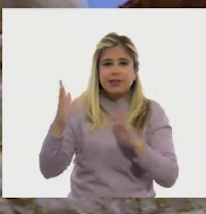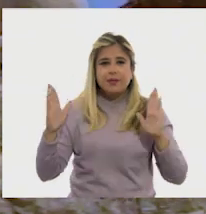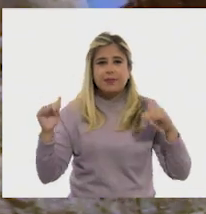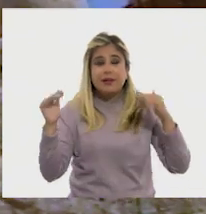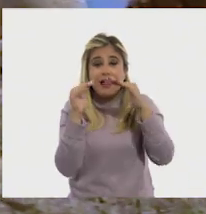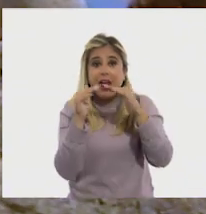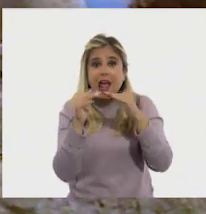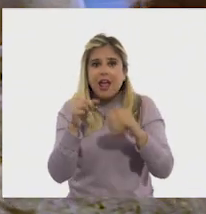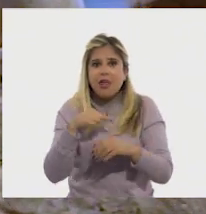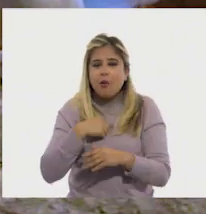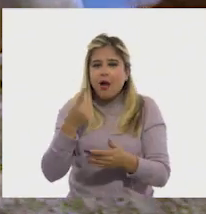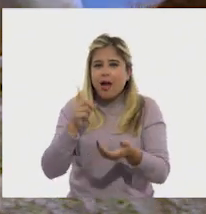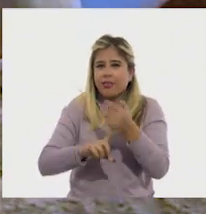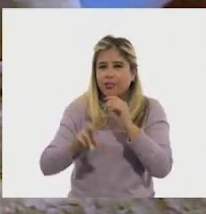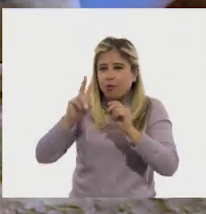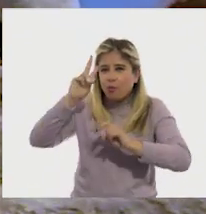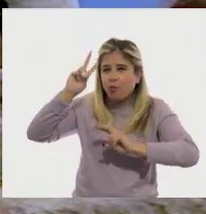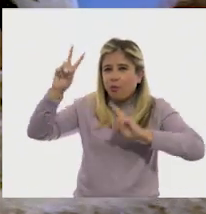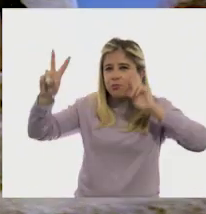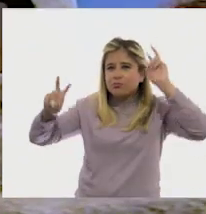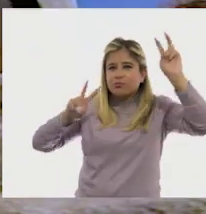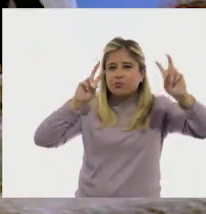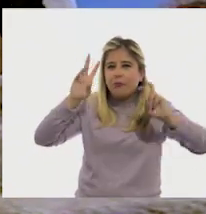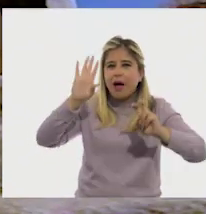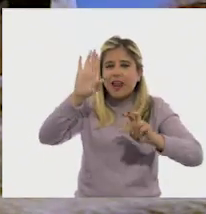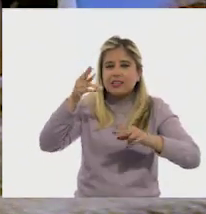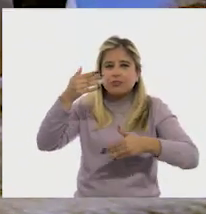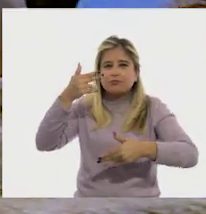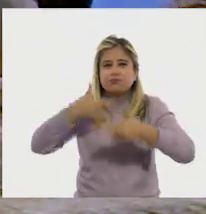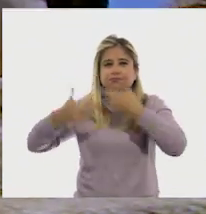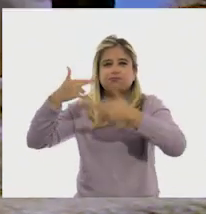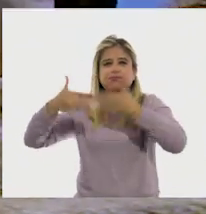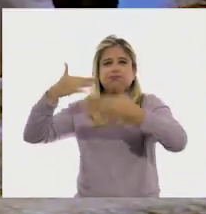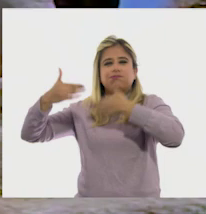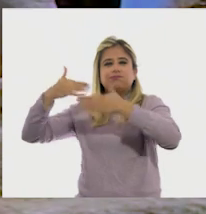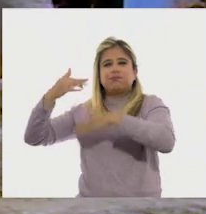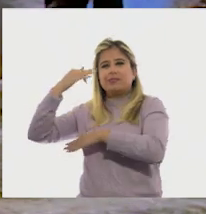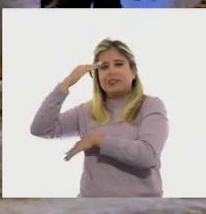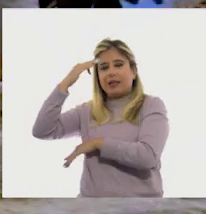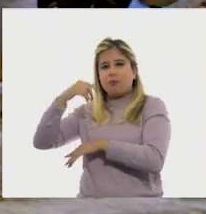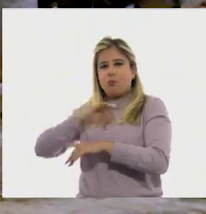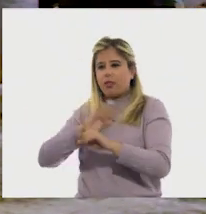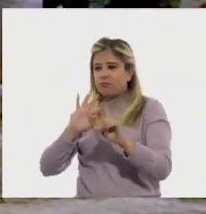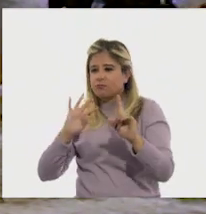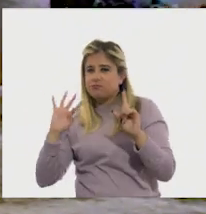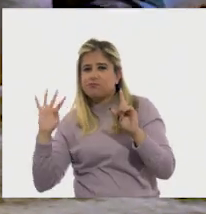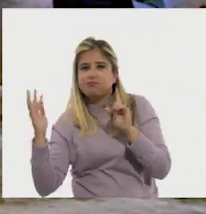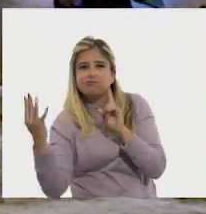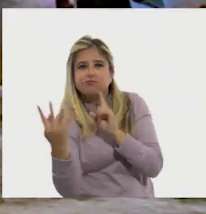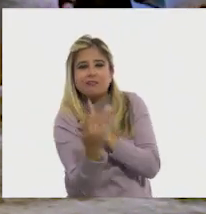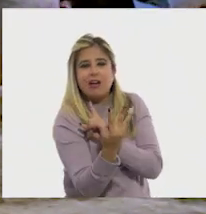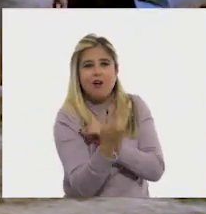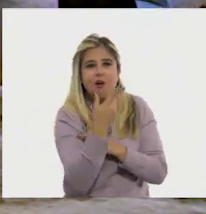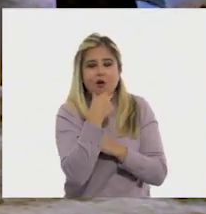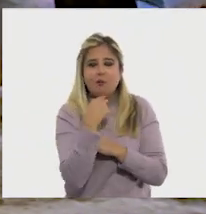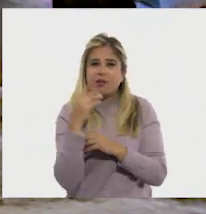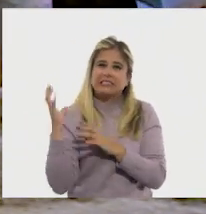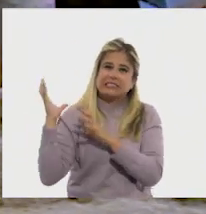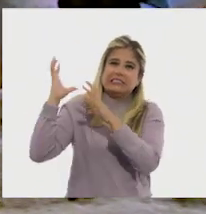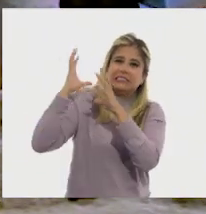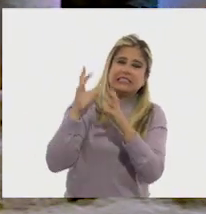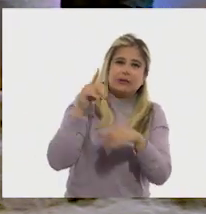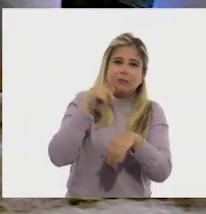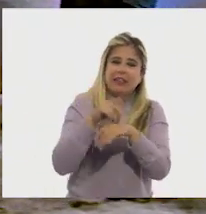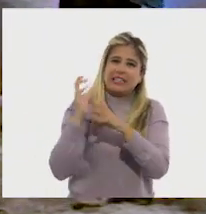la fantasía de que si hiciera un viaje en el tiempo, de pronto podría verme rodeado de hombres cargando sobre sus hombros las piedras